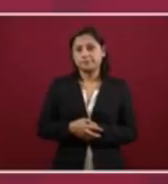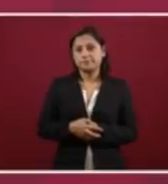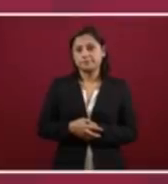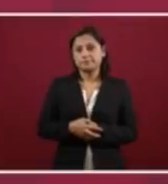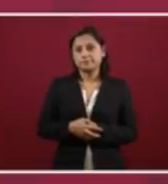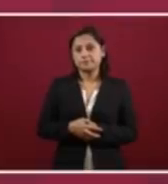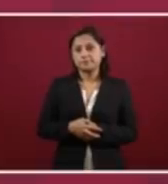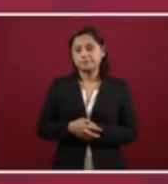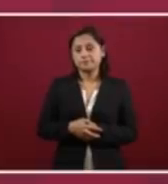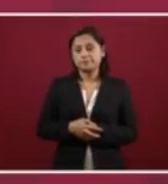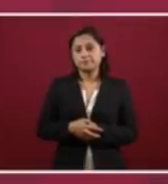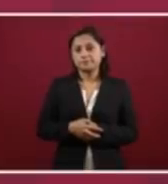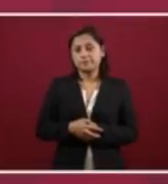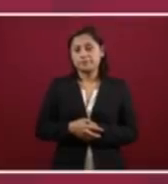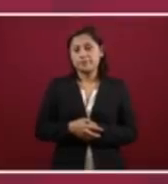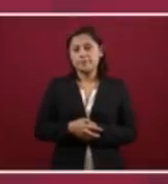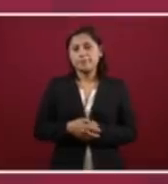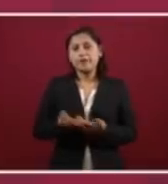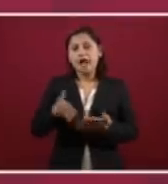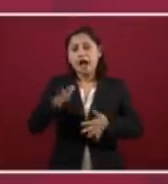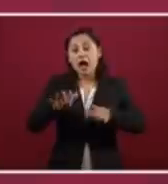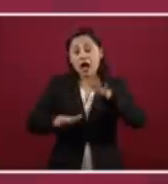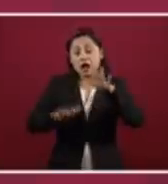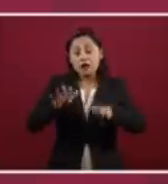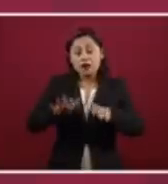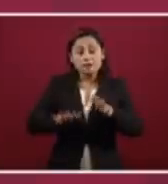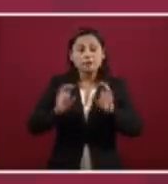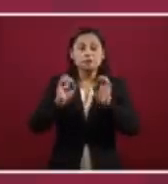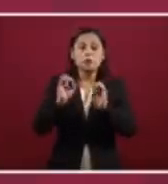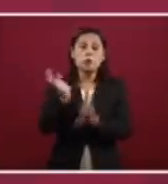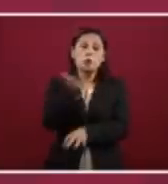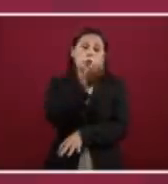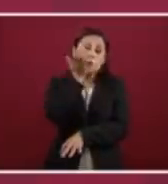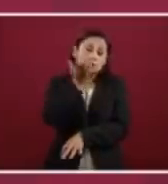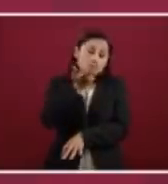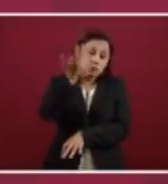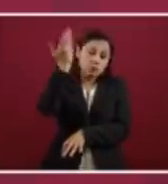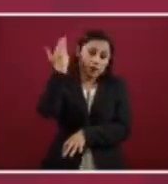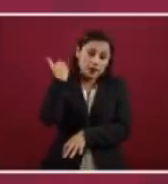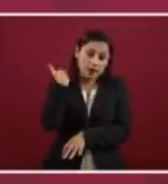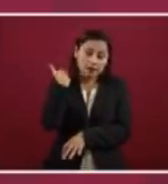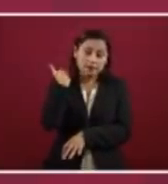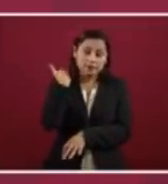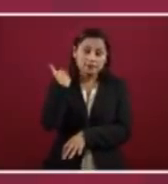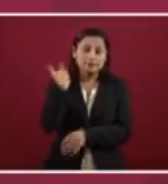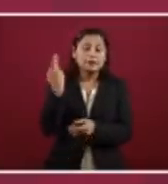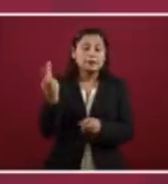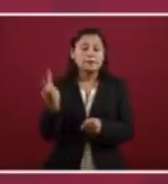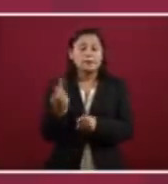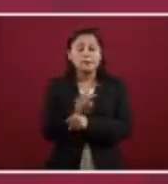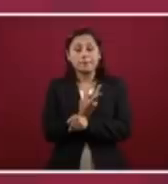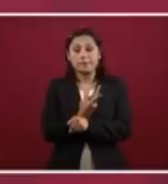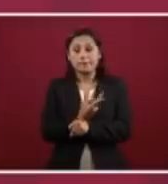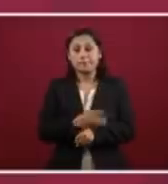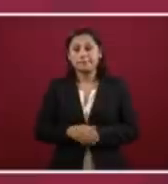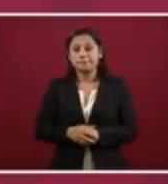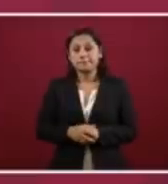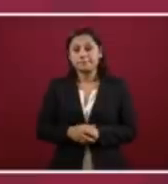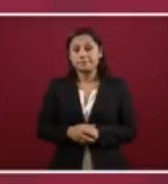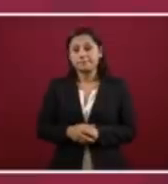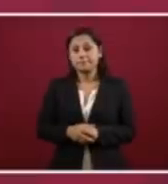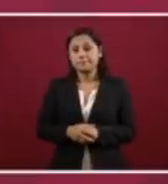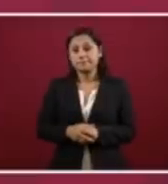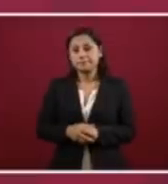mala costumbre o el antecedente de que se